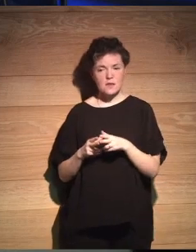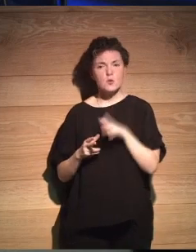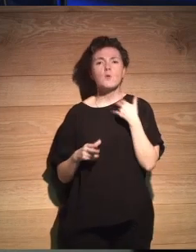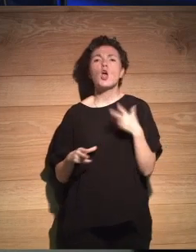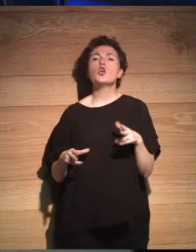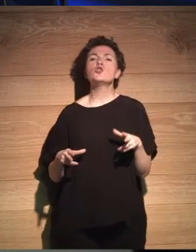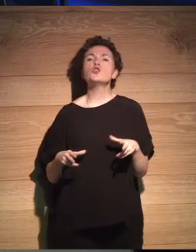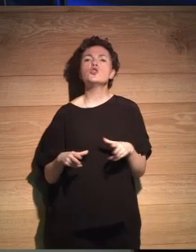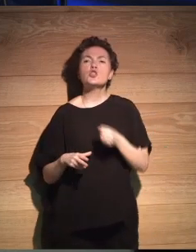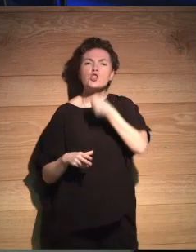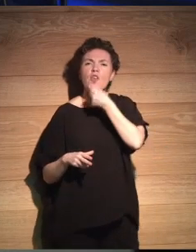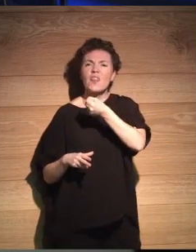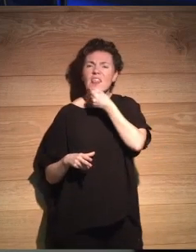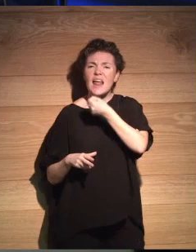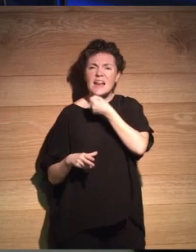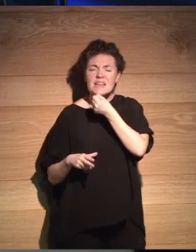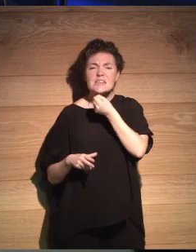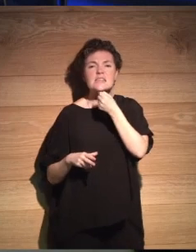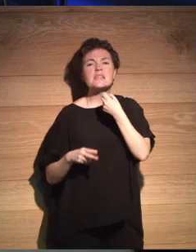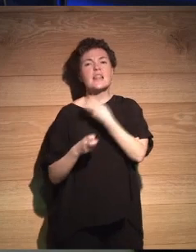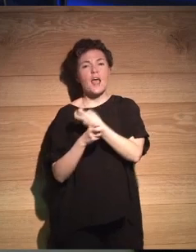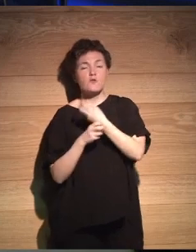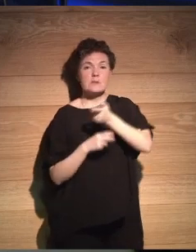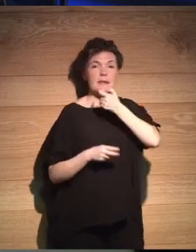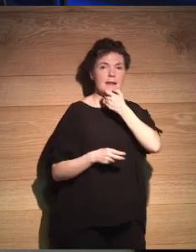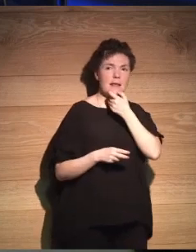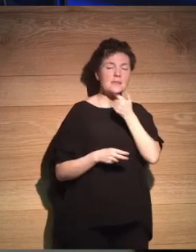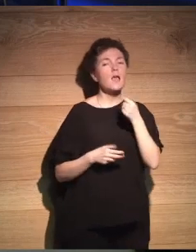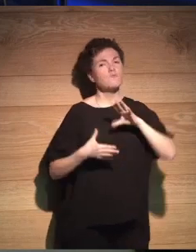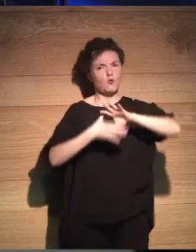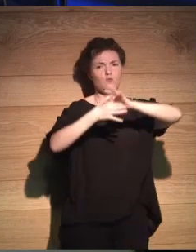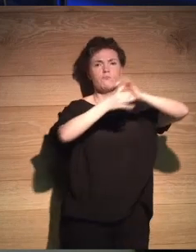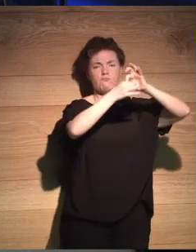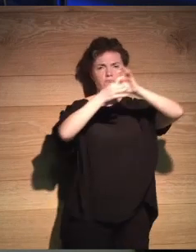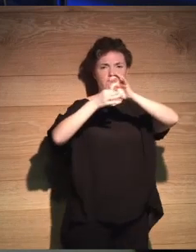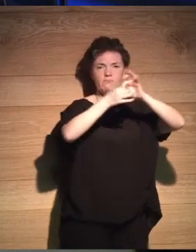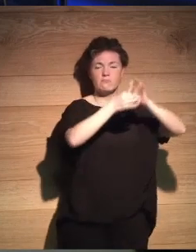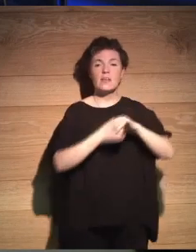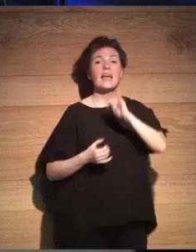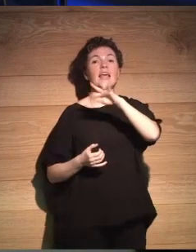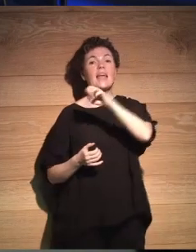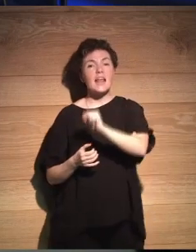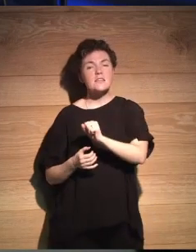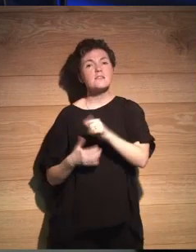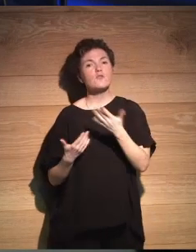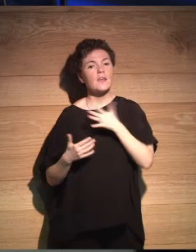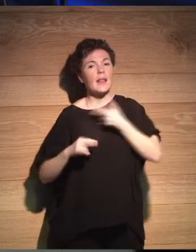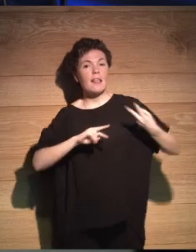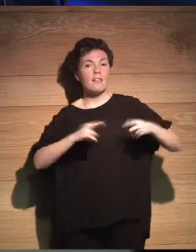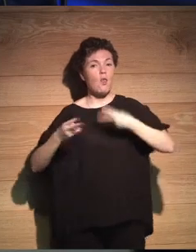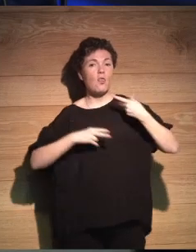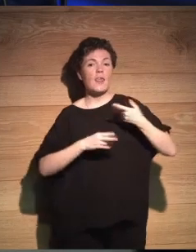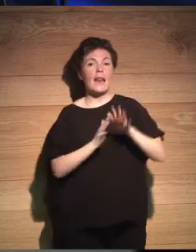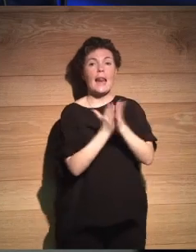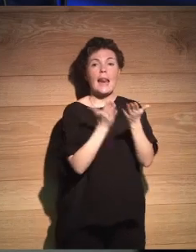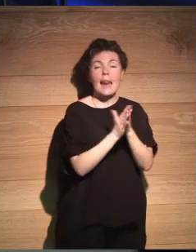socialismo, la socialdemocracia austríaca y la inglesa tenía muchos lazos. Y Ilsa entonces ya quería traducir libros del